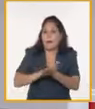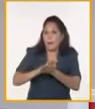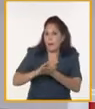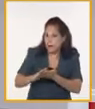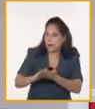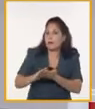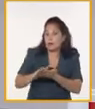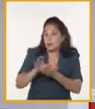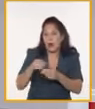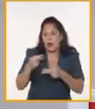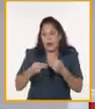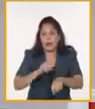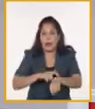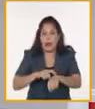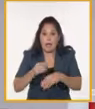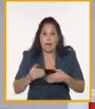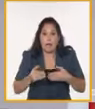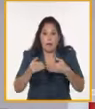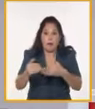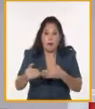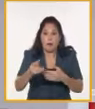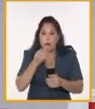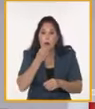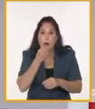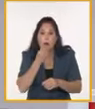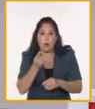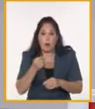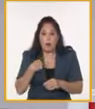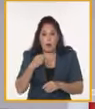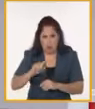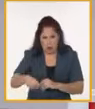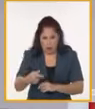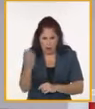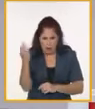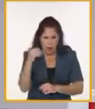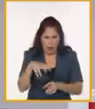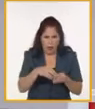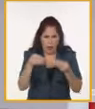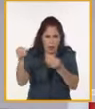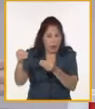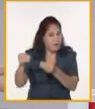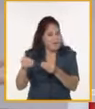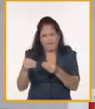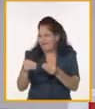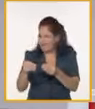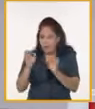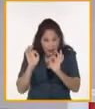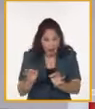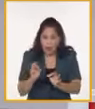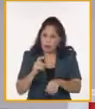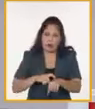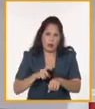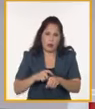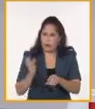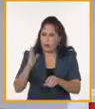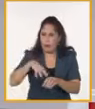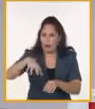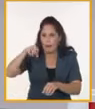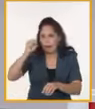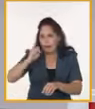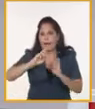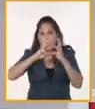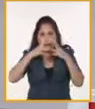esos permisos hay que eh tener un un un tiempo eh eh mayor y no no no ha sido posible y por